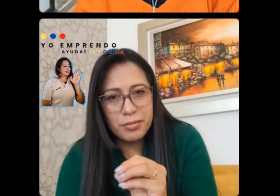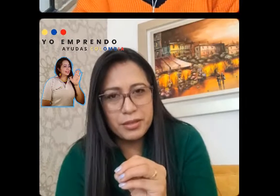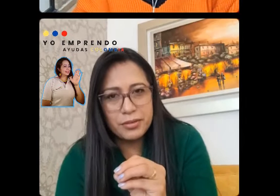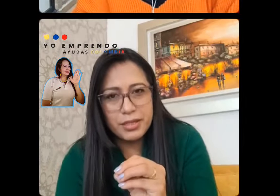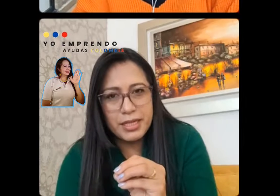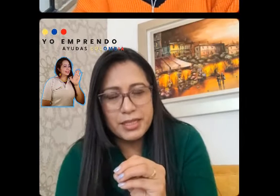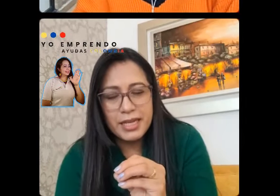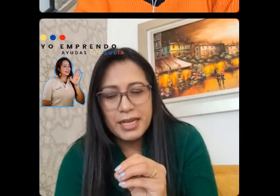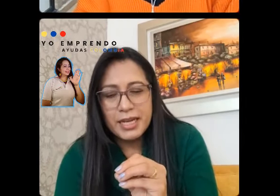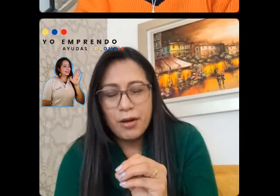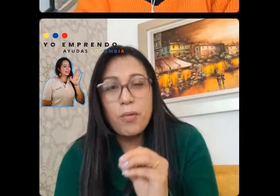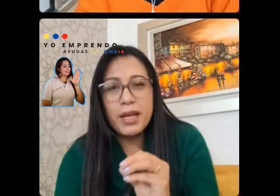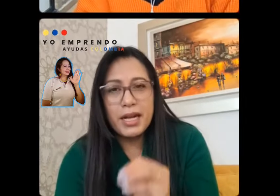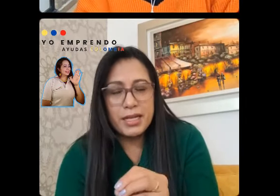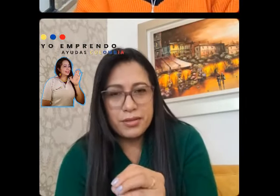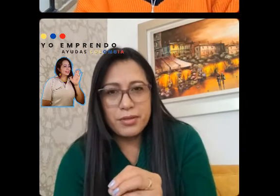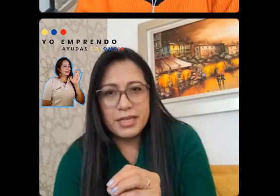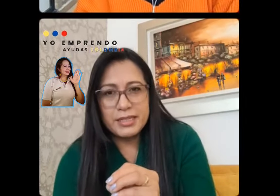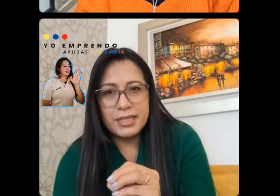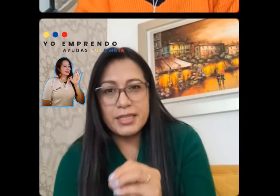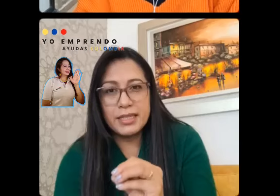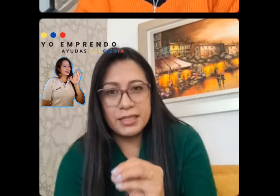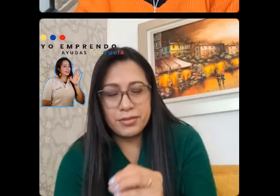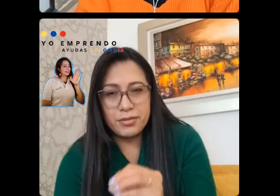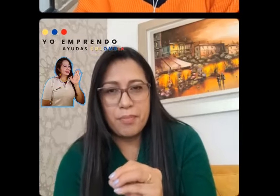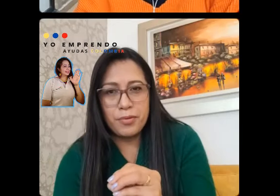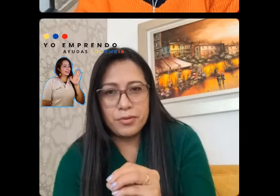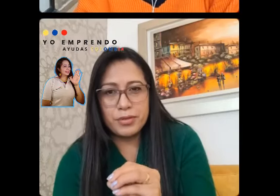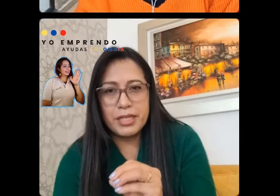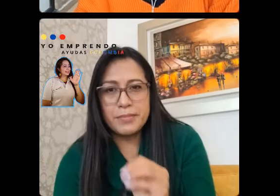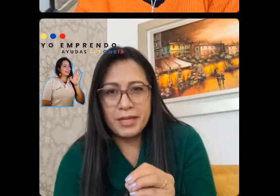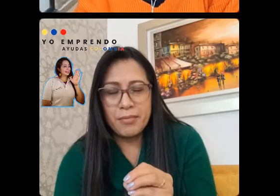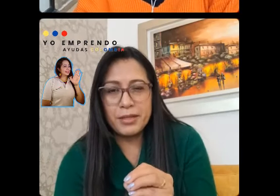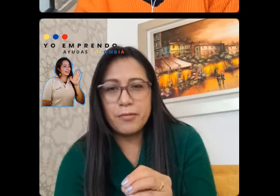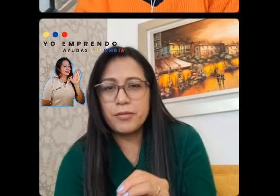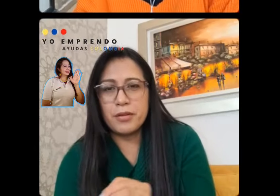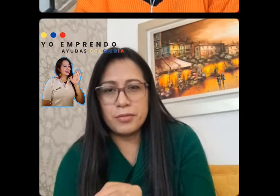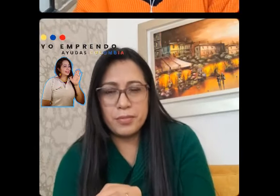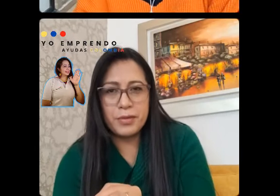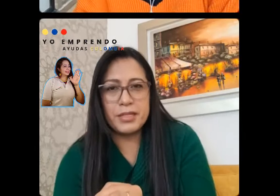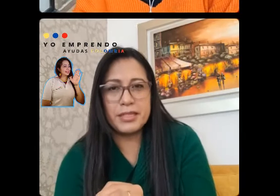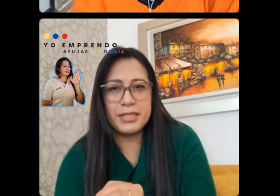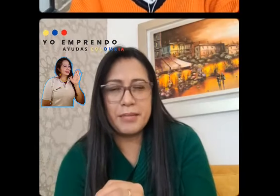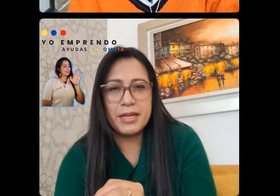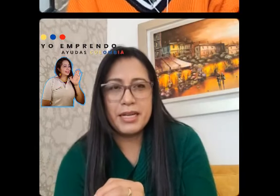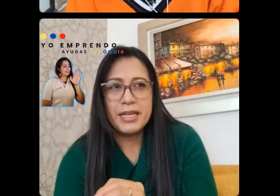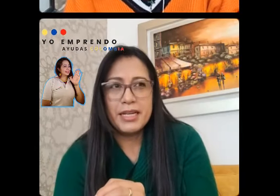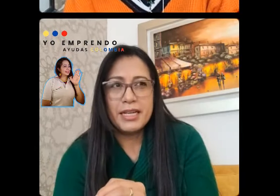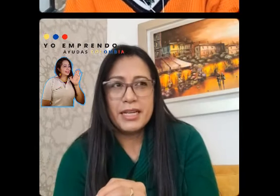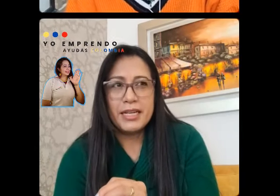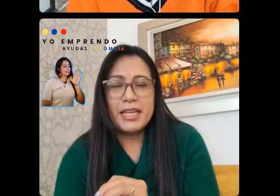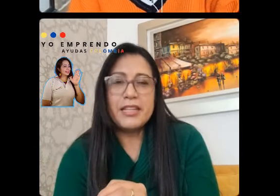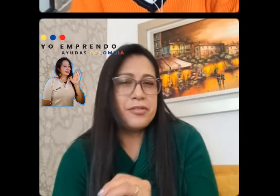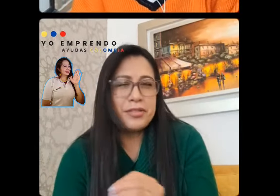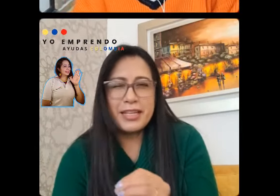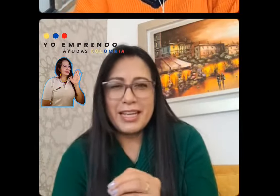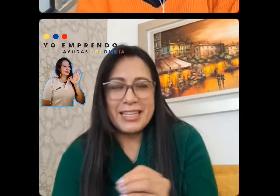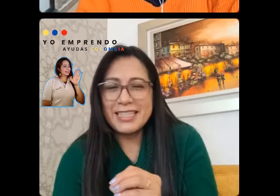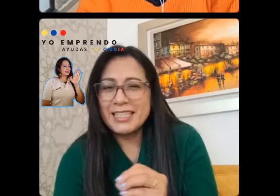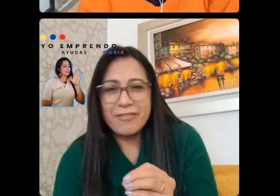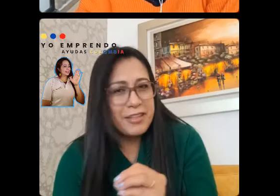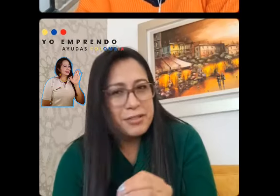de esos instrumentos y es ubicar a esos hogares que requieren esos apoyos Especialmente cuando hablamos de pobreza extrema y yo no